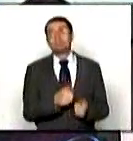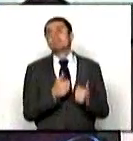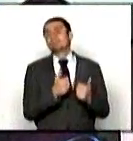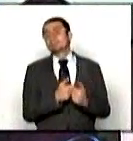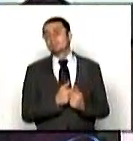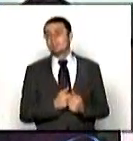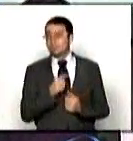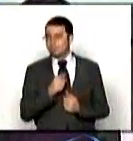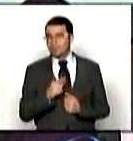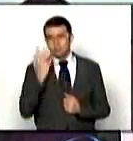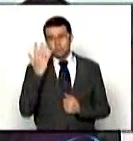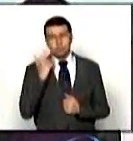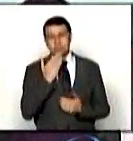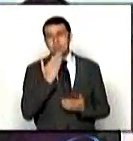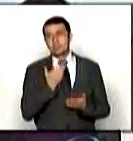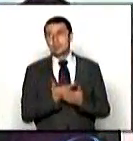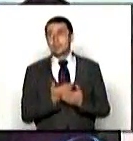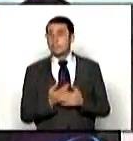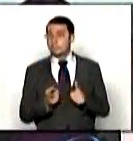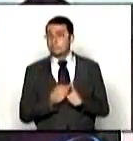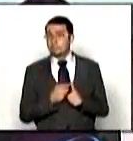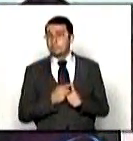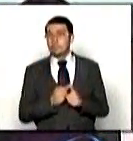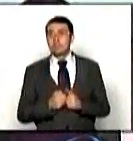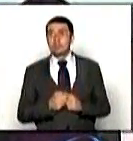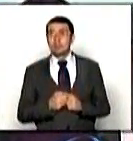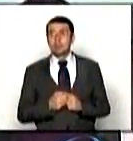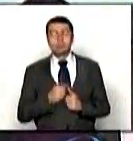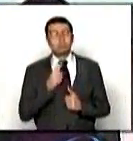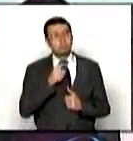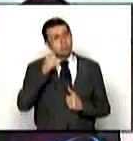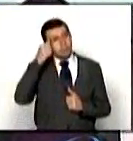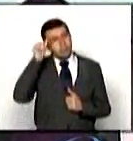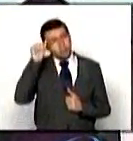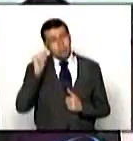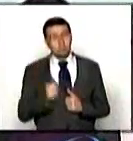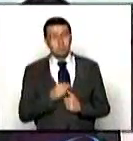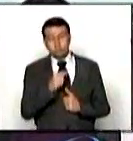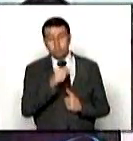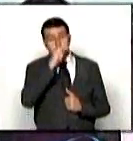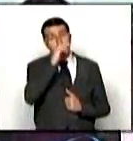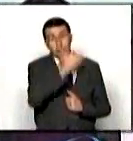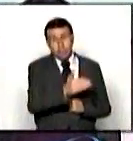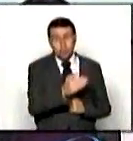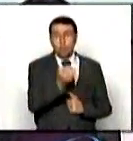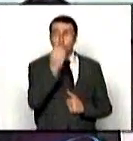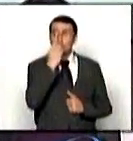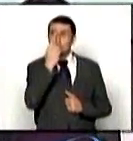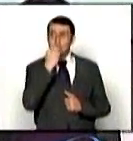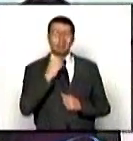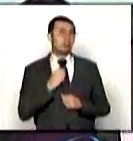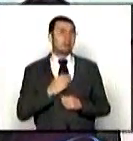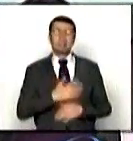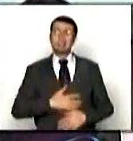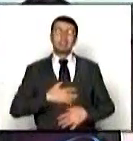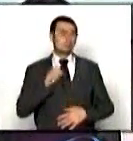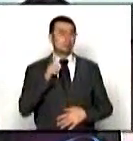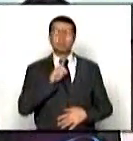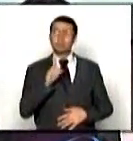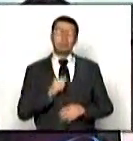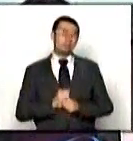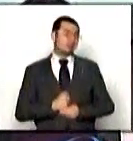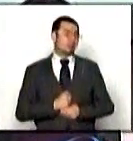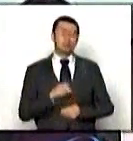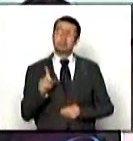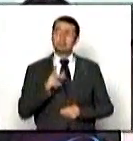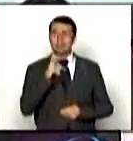damos en el programa. En primer lugar, hay que tener en cuenta que el apetito de los niños actualmente va disminuyendo de una manera terrible. Los niños